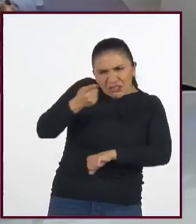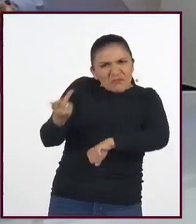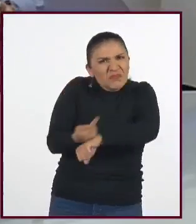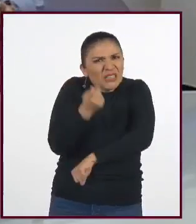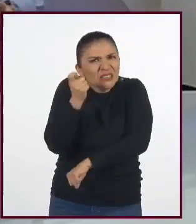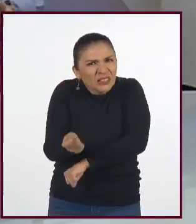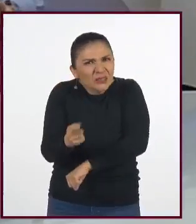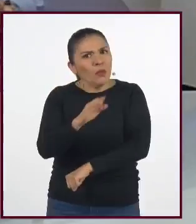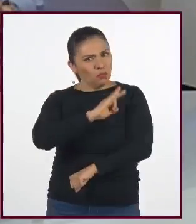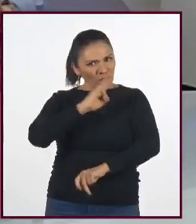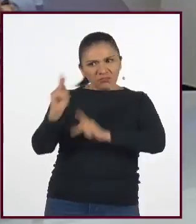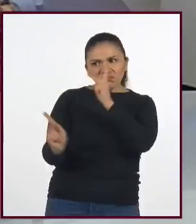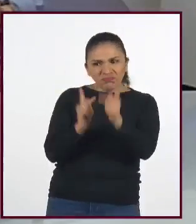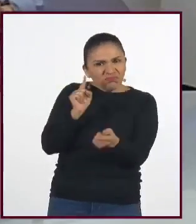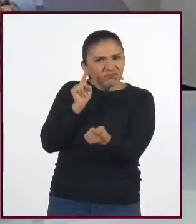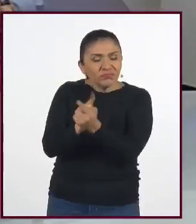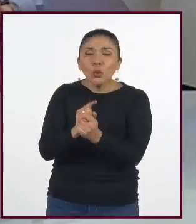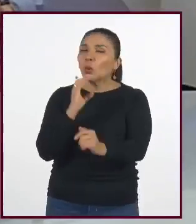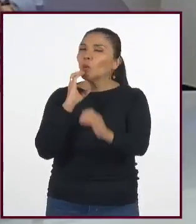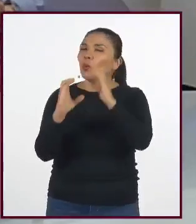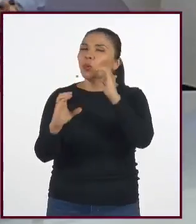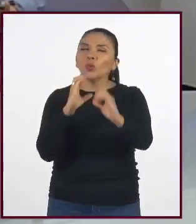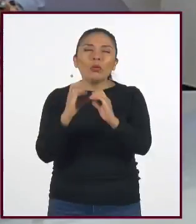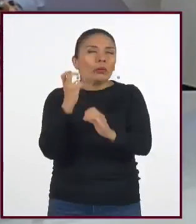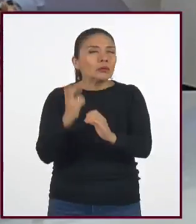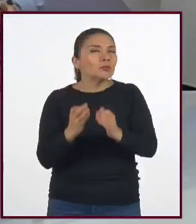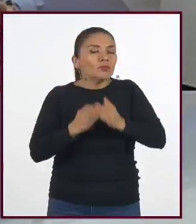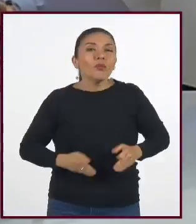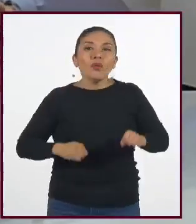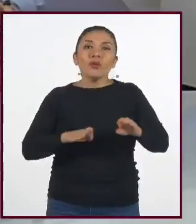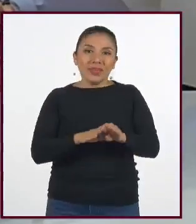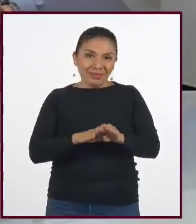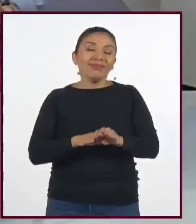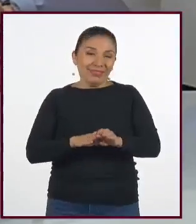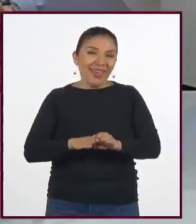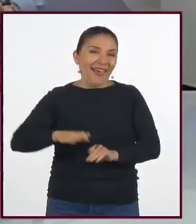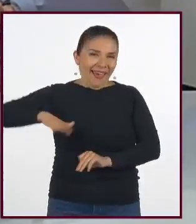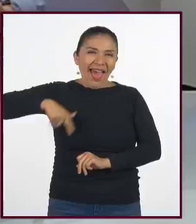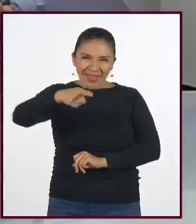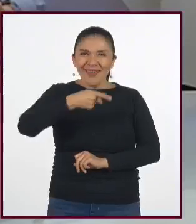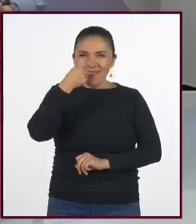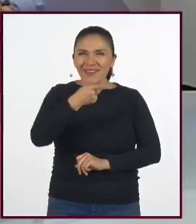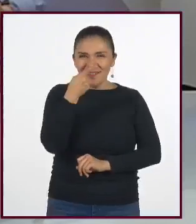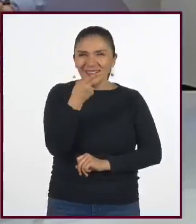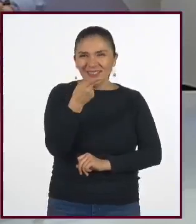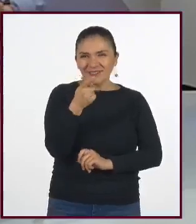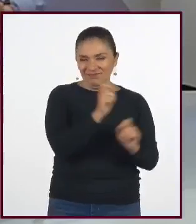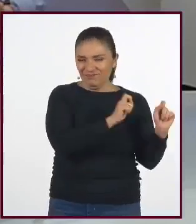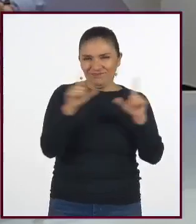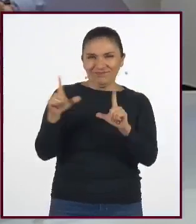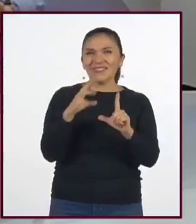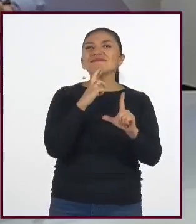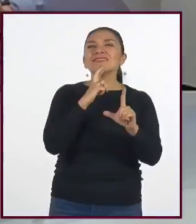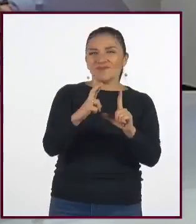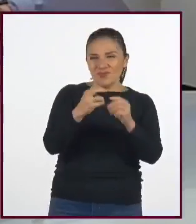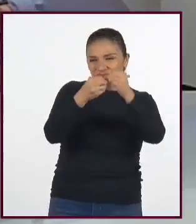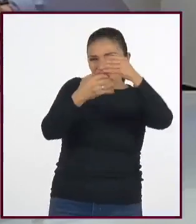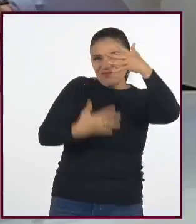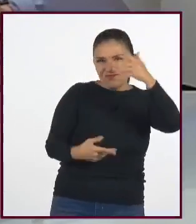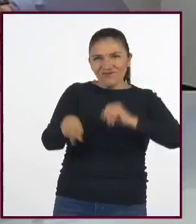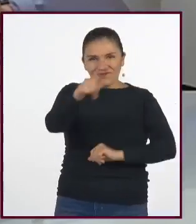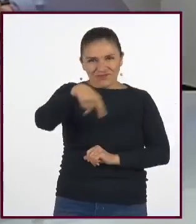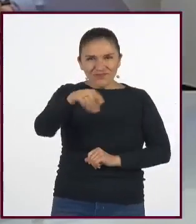todo, la comunicación es importante, como mencionaban en las palabras, en la